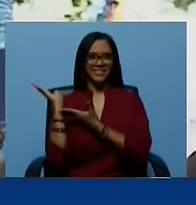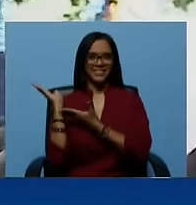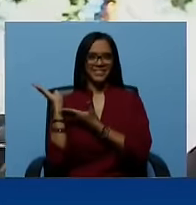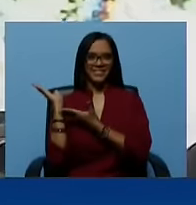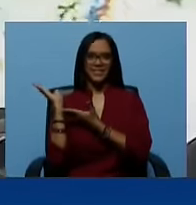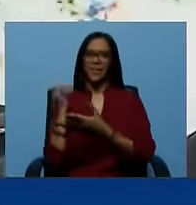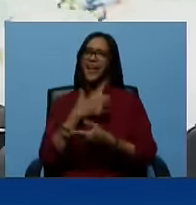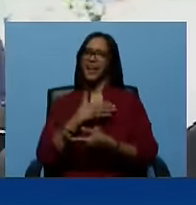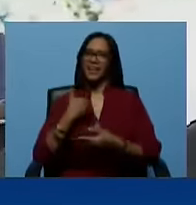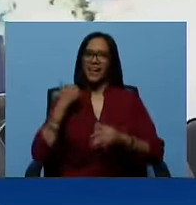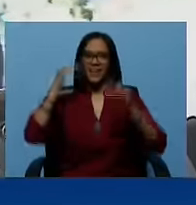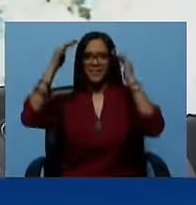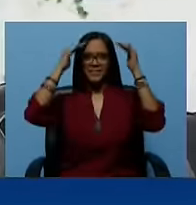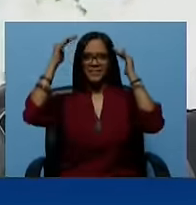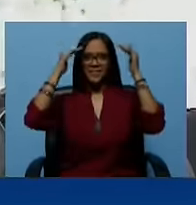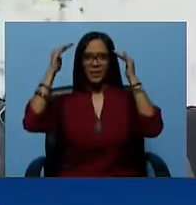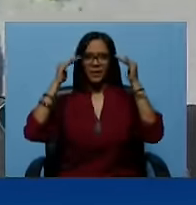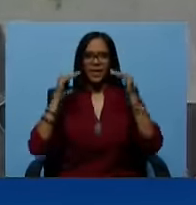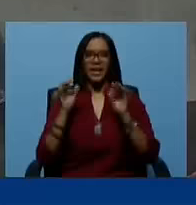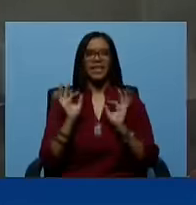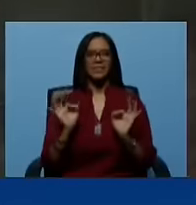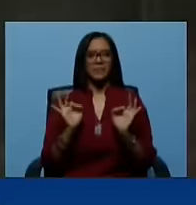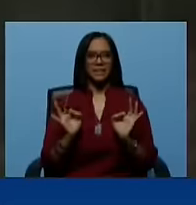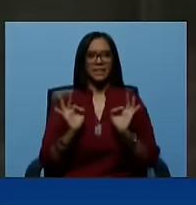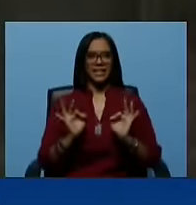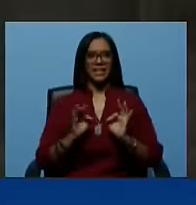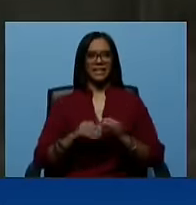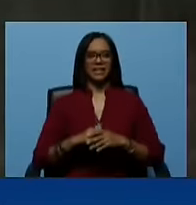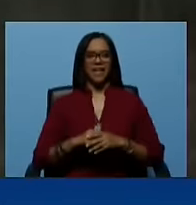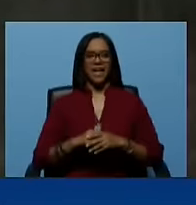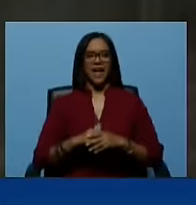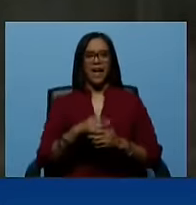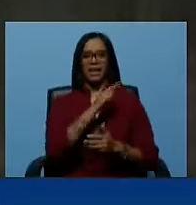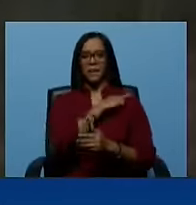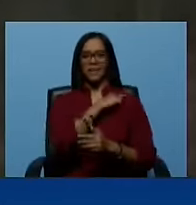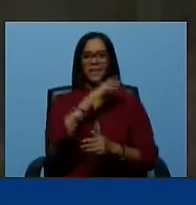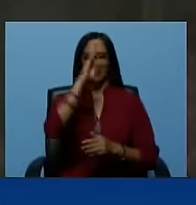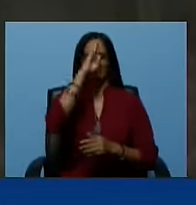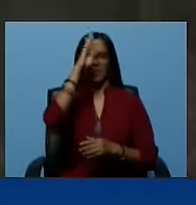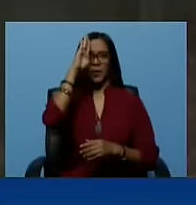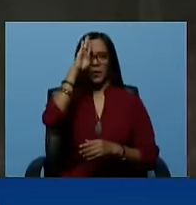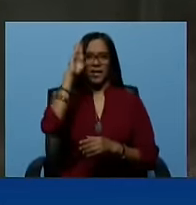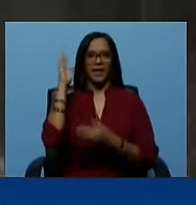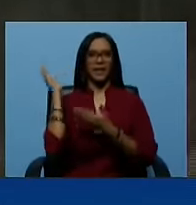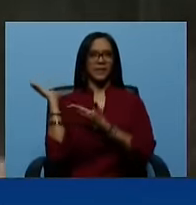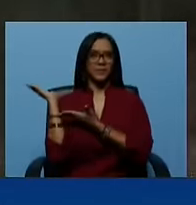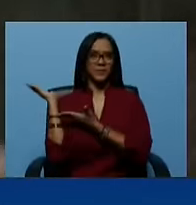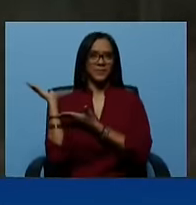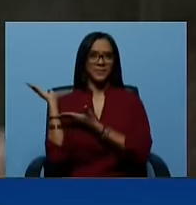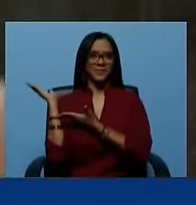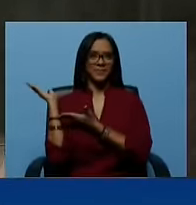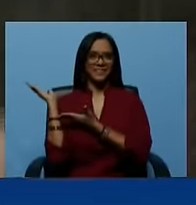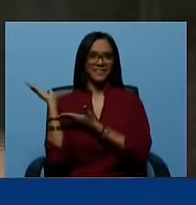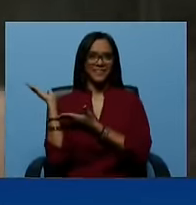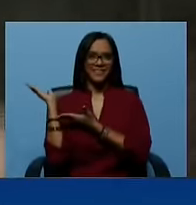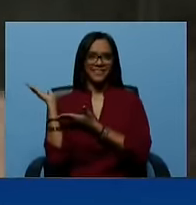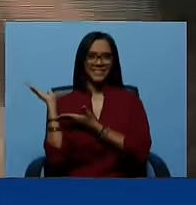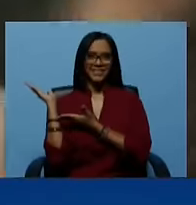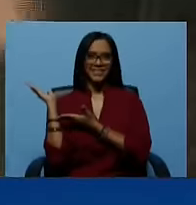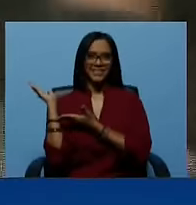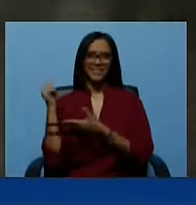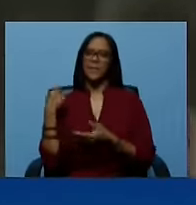Quiero saludar de manera muy especial también al capitán Diosdado Cabello Rondón, primer